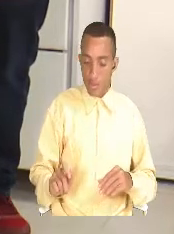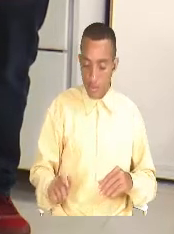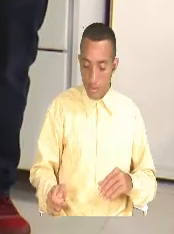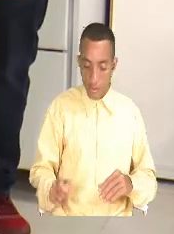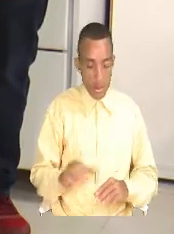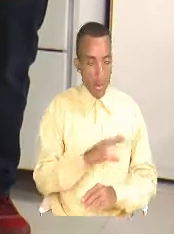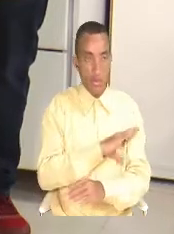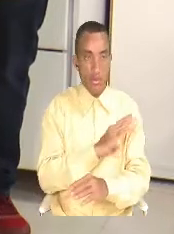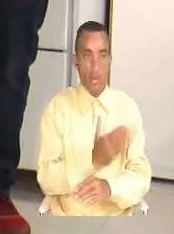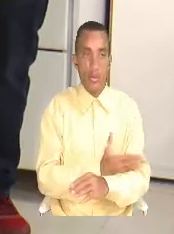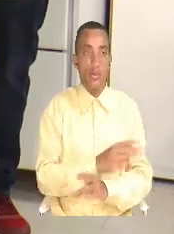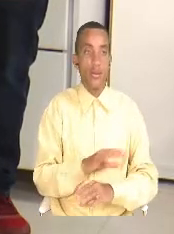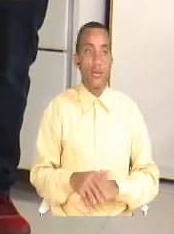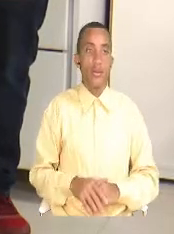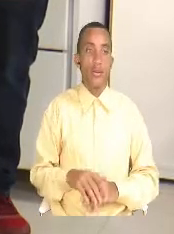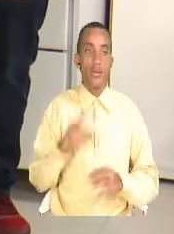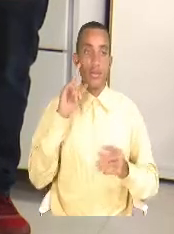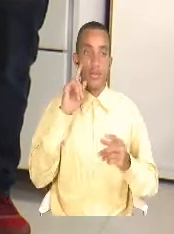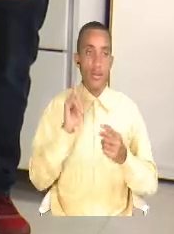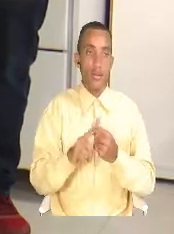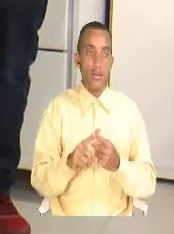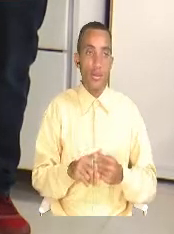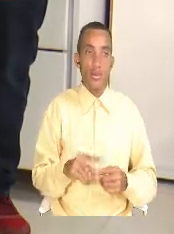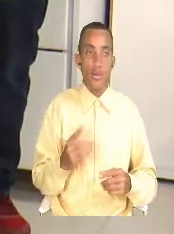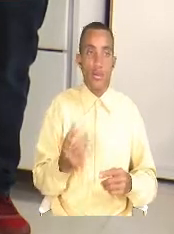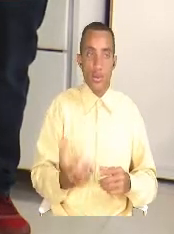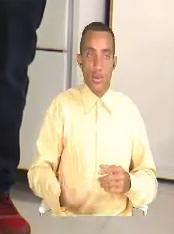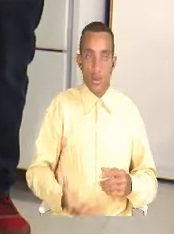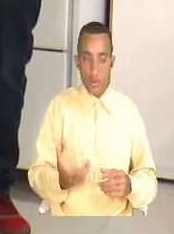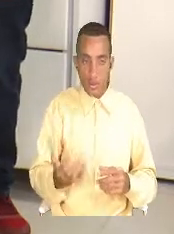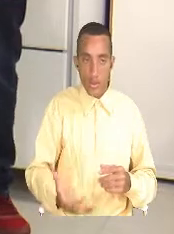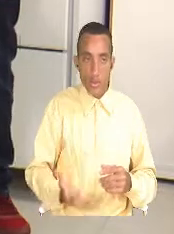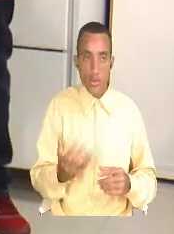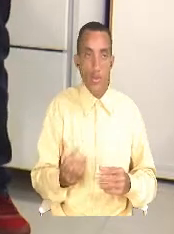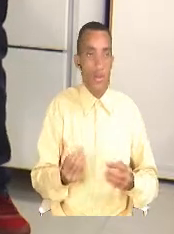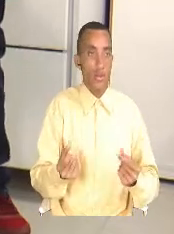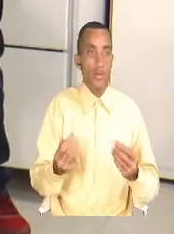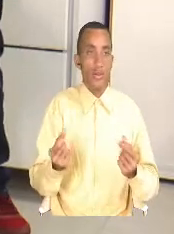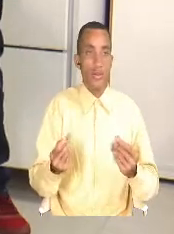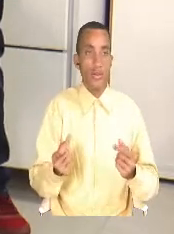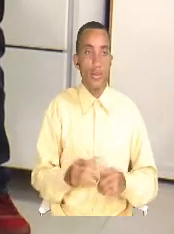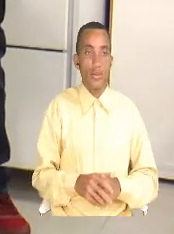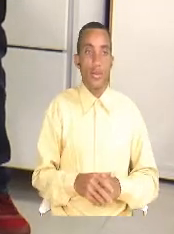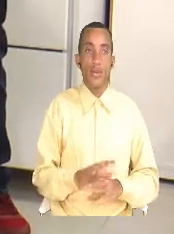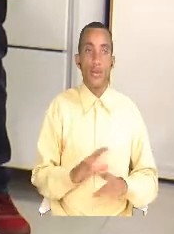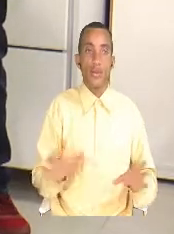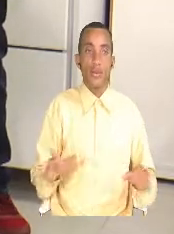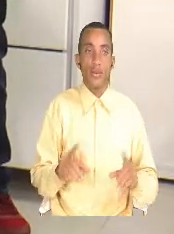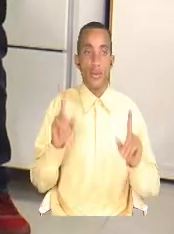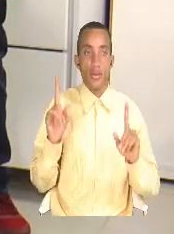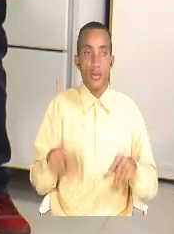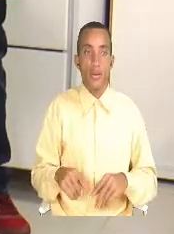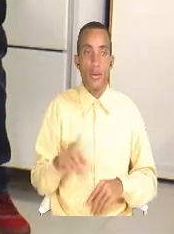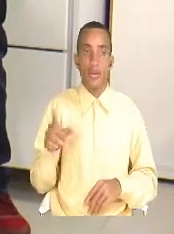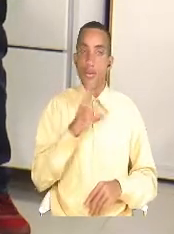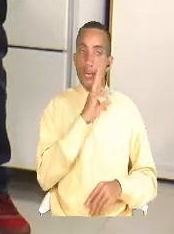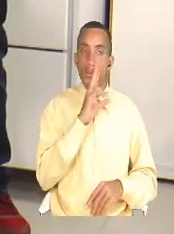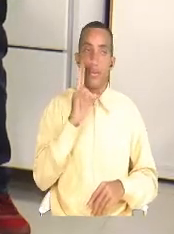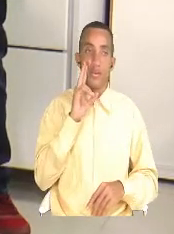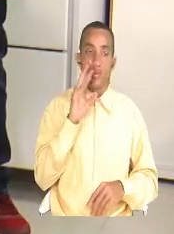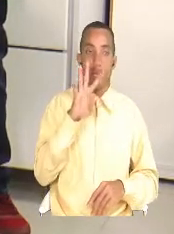capacidad, pero la idea es que sí, sea una cocción rápida. ¿Por qué? Porque estos son platos que tenemos en el restaurante